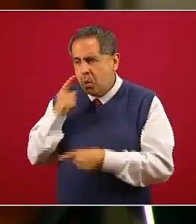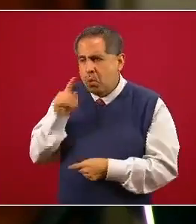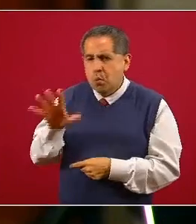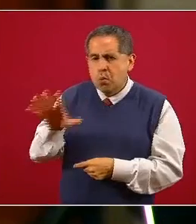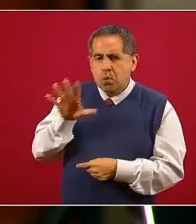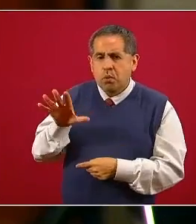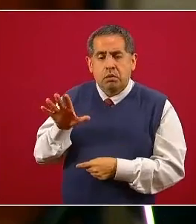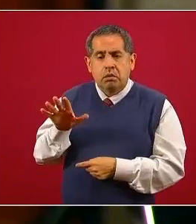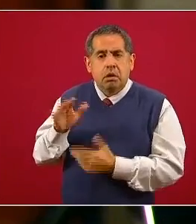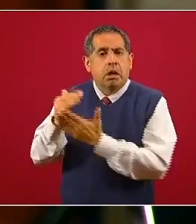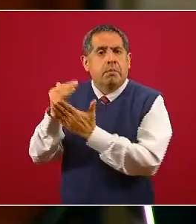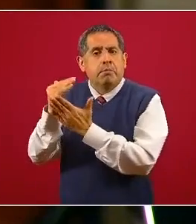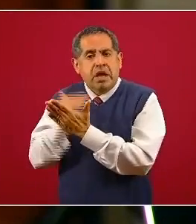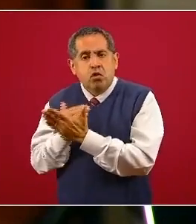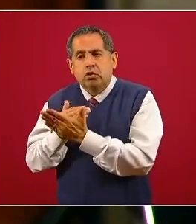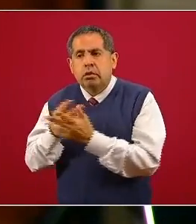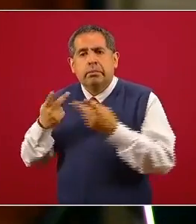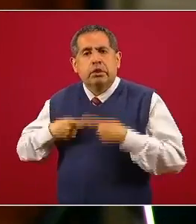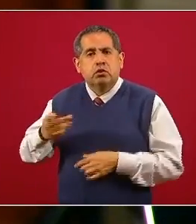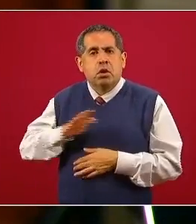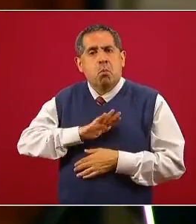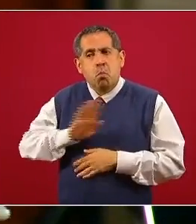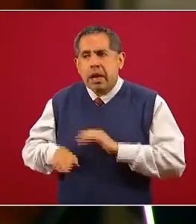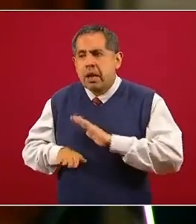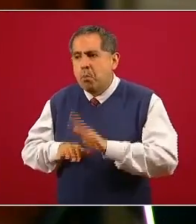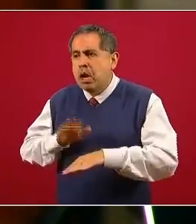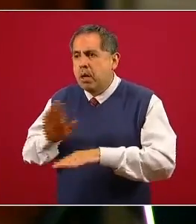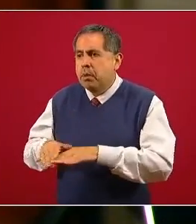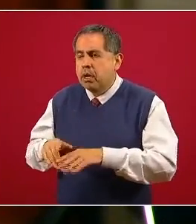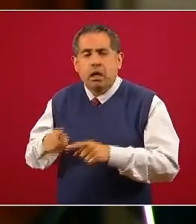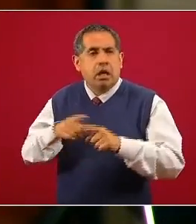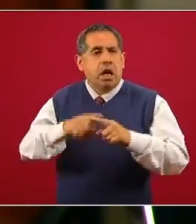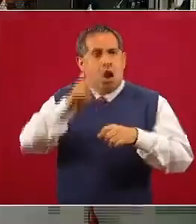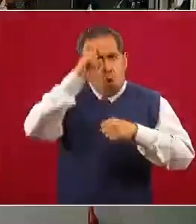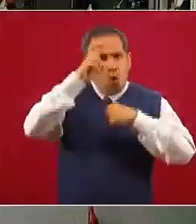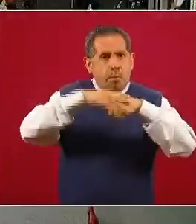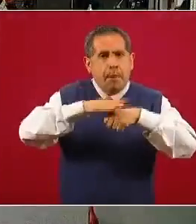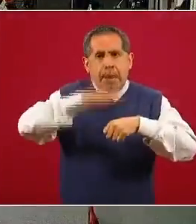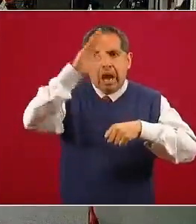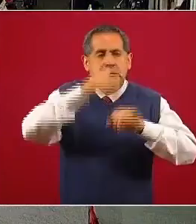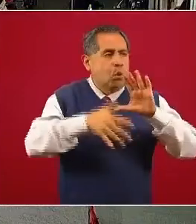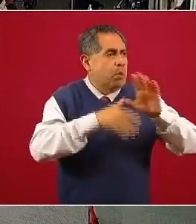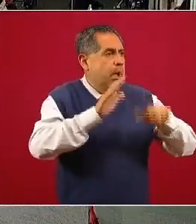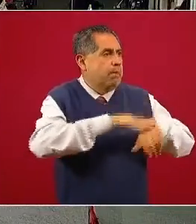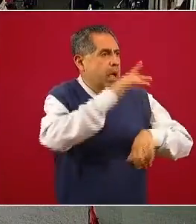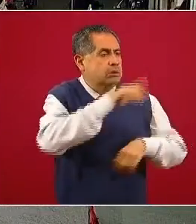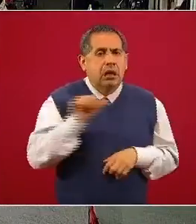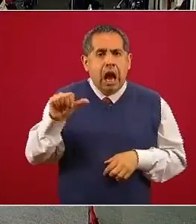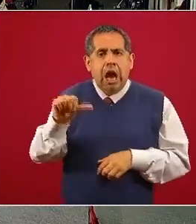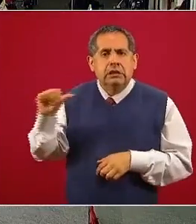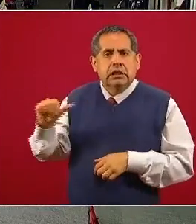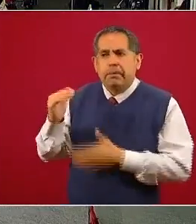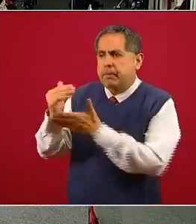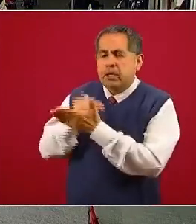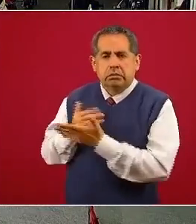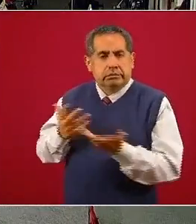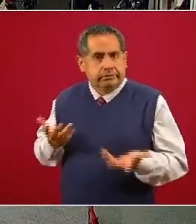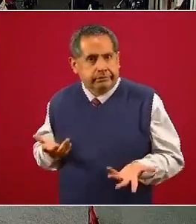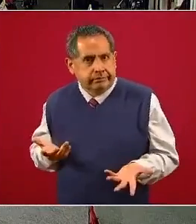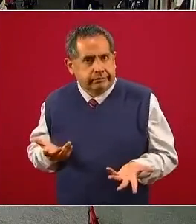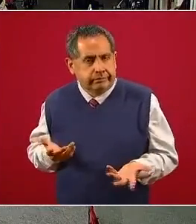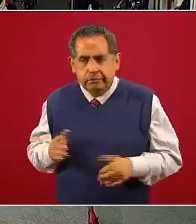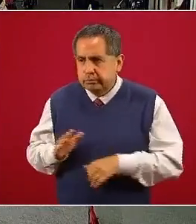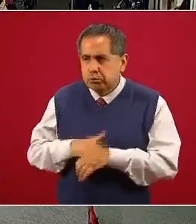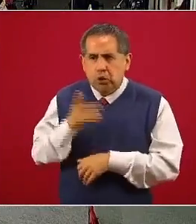que es mucho menos la tasa de mortalidad que en Europa y que en América, por supuesto. Entonces, la pregunta